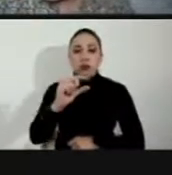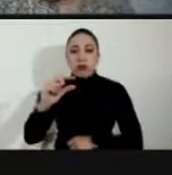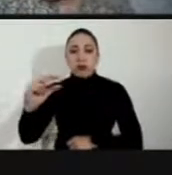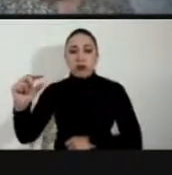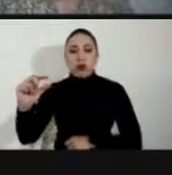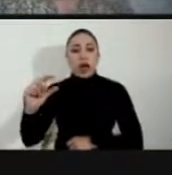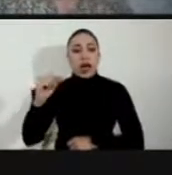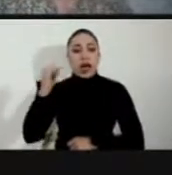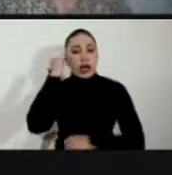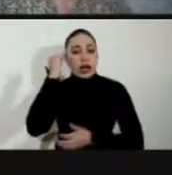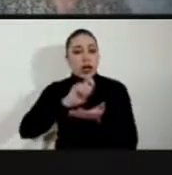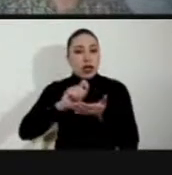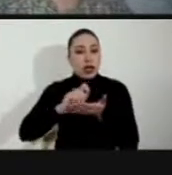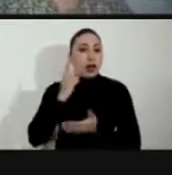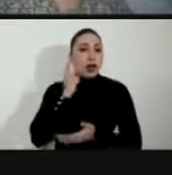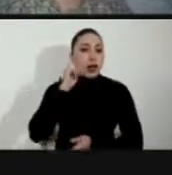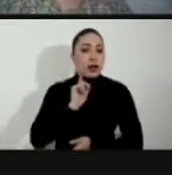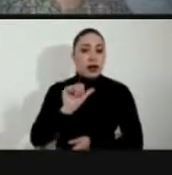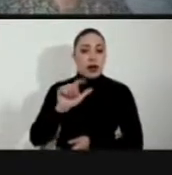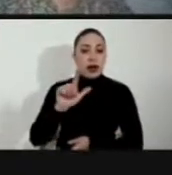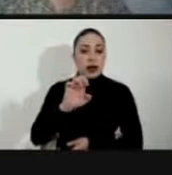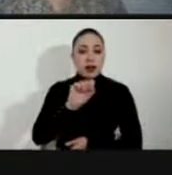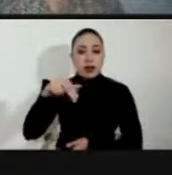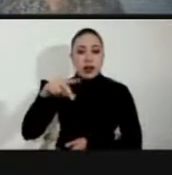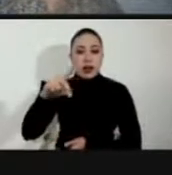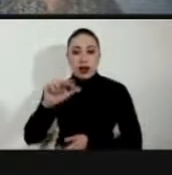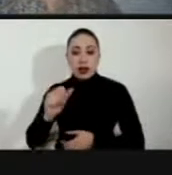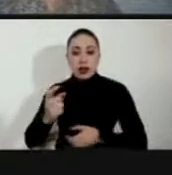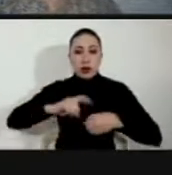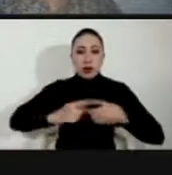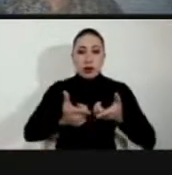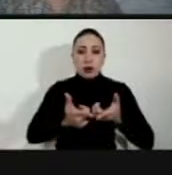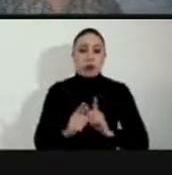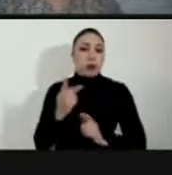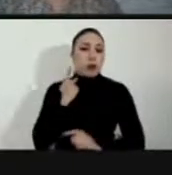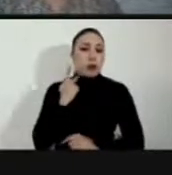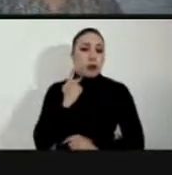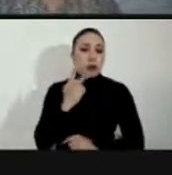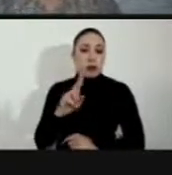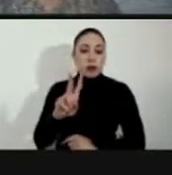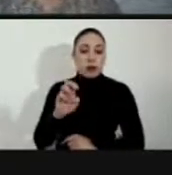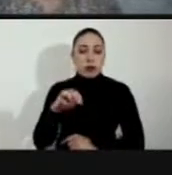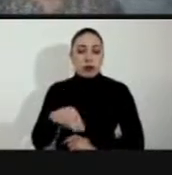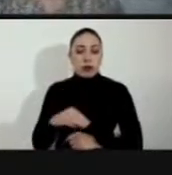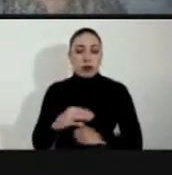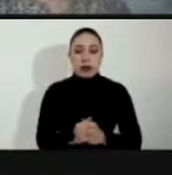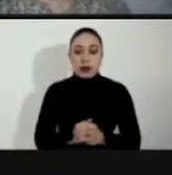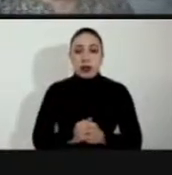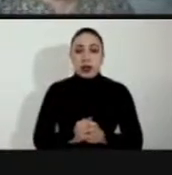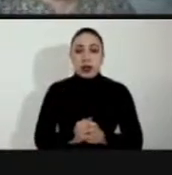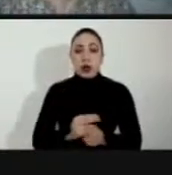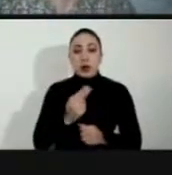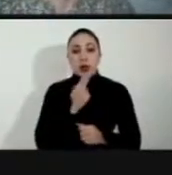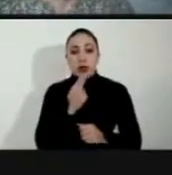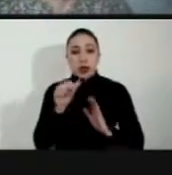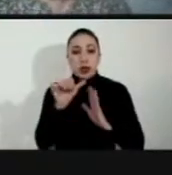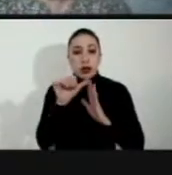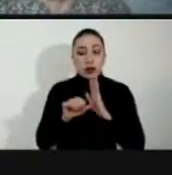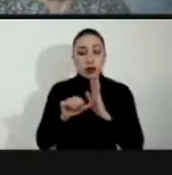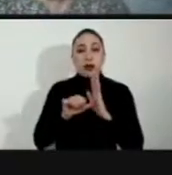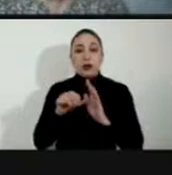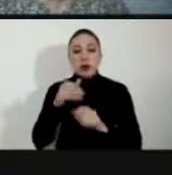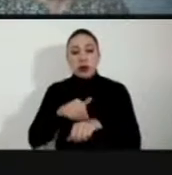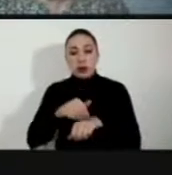Rojo de la Vega Piccolo, integrante del Grupo Parlamentario del Partido Verde Ecologista de México. Con fundamento en lo dispuesto por el artículo 31, numeral 1